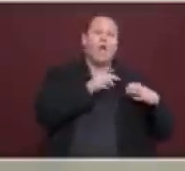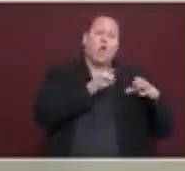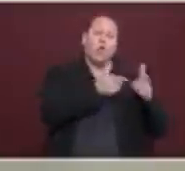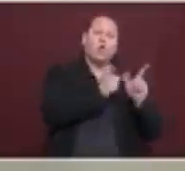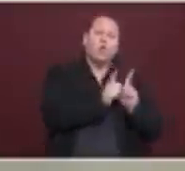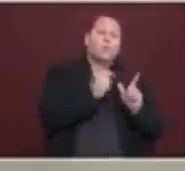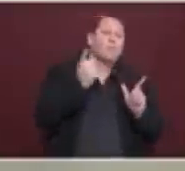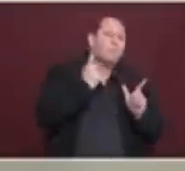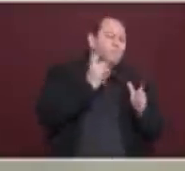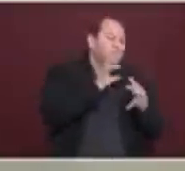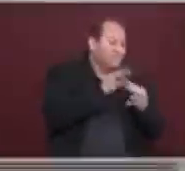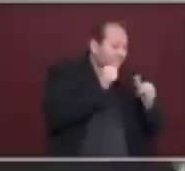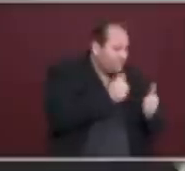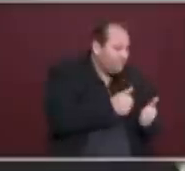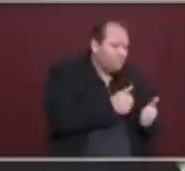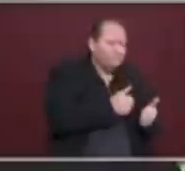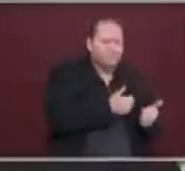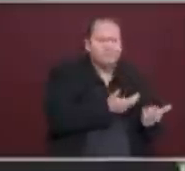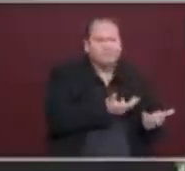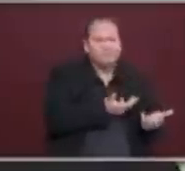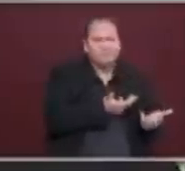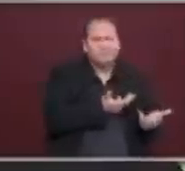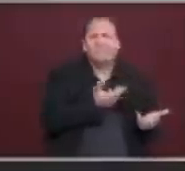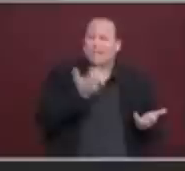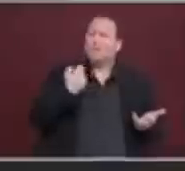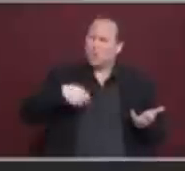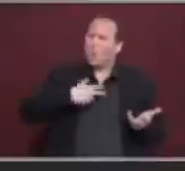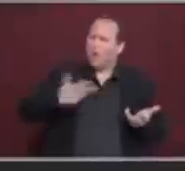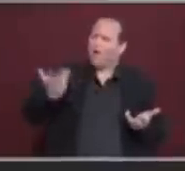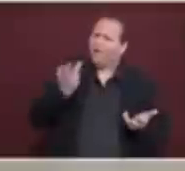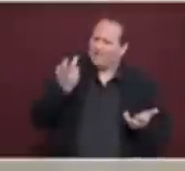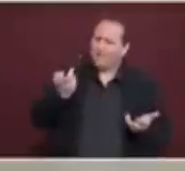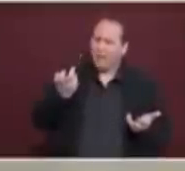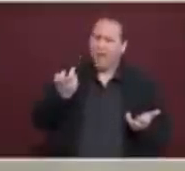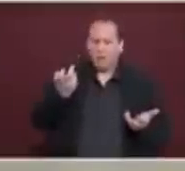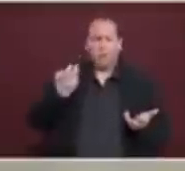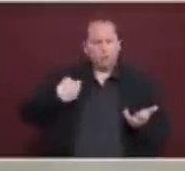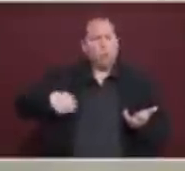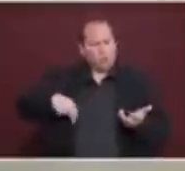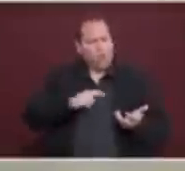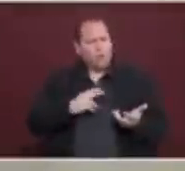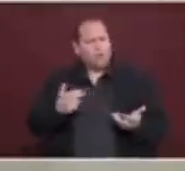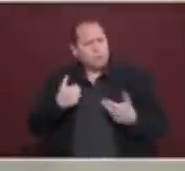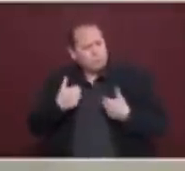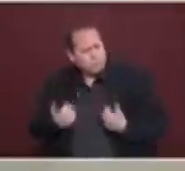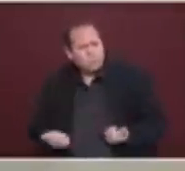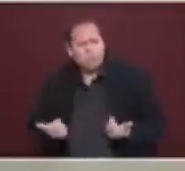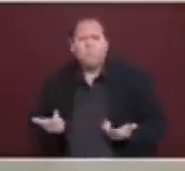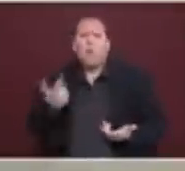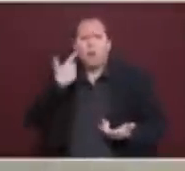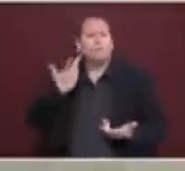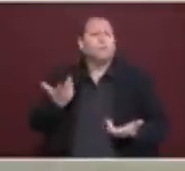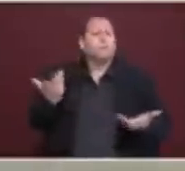y eso es lo que estamos haciendo creo que debería entonces visitó vamos vamos a